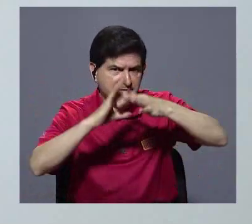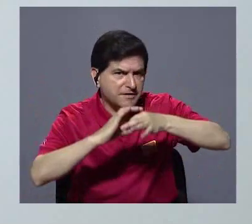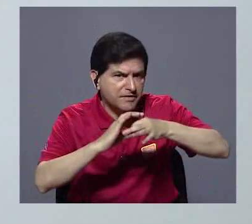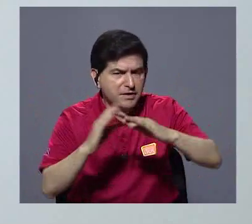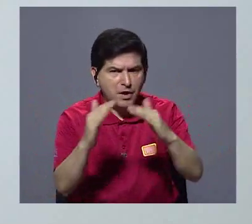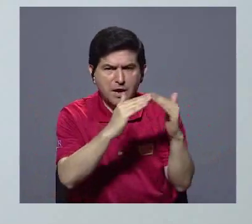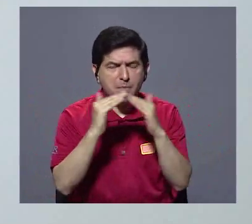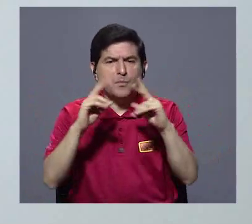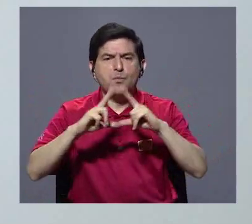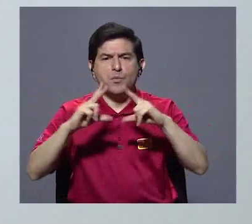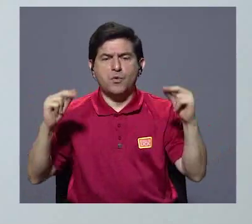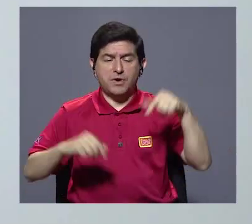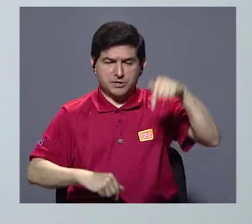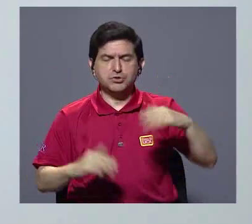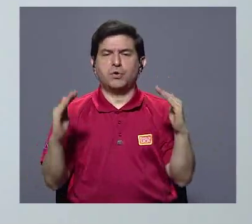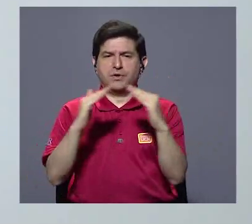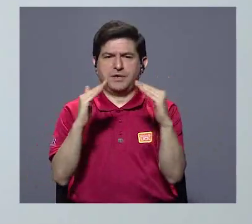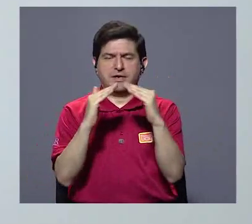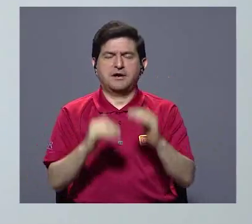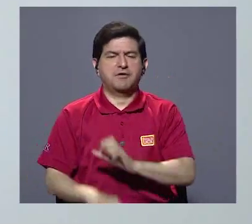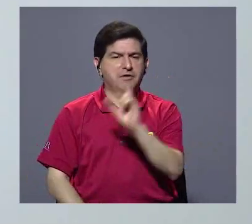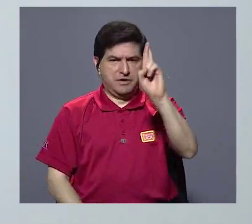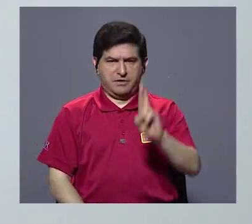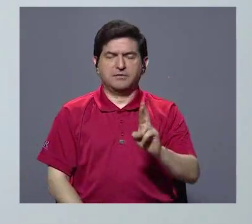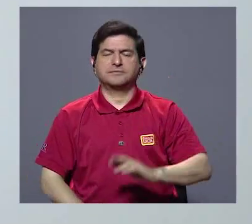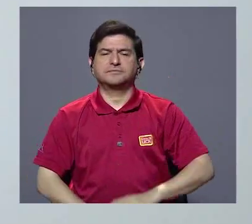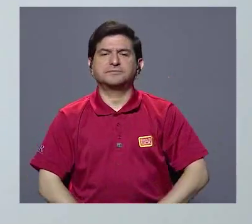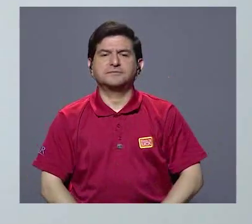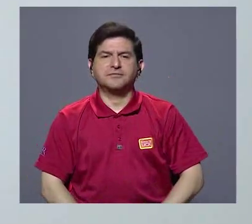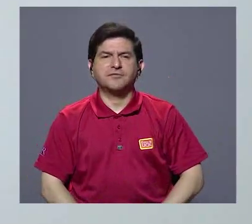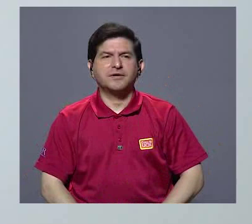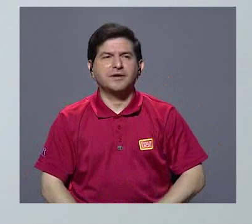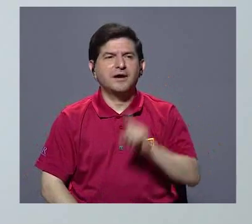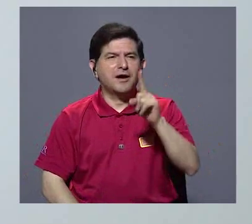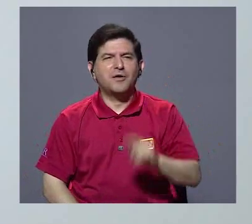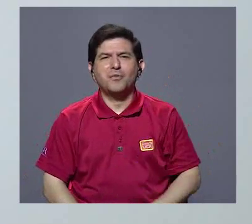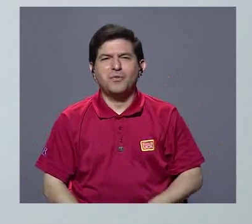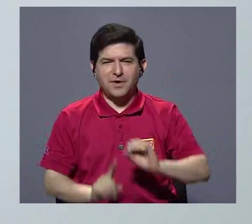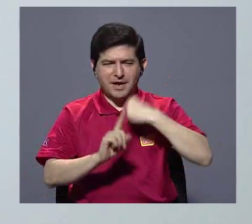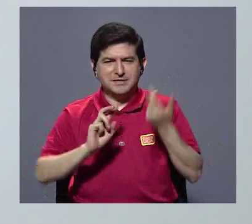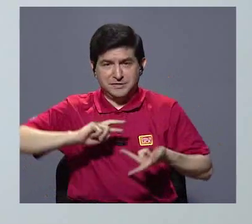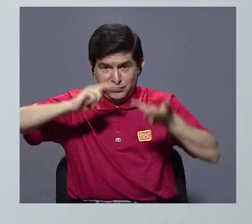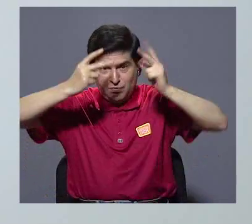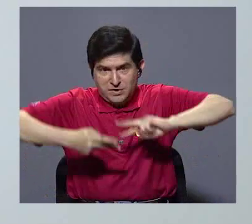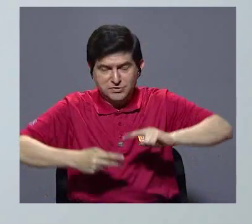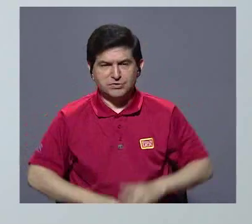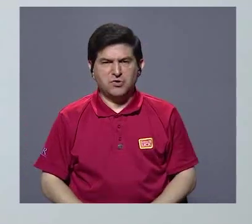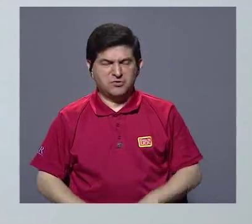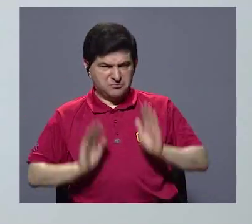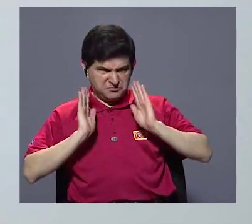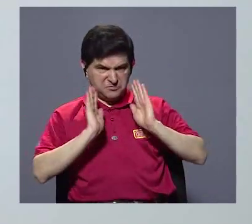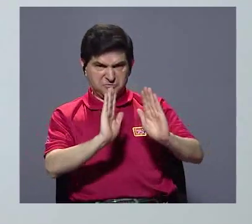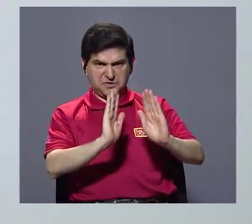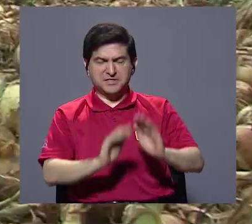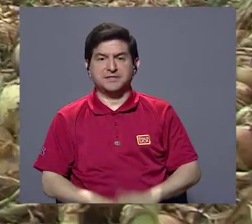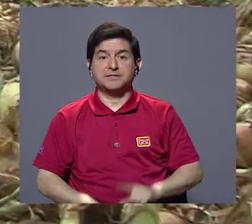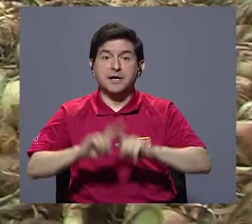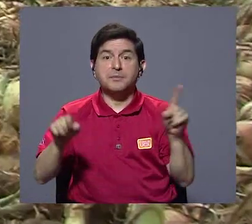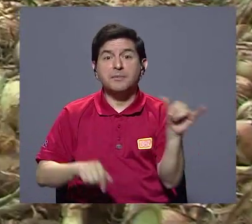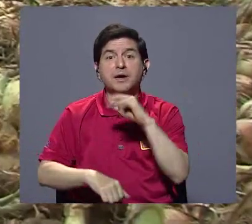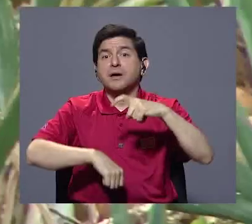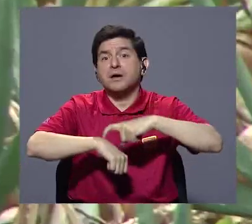con la población nicaragüense que vive acá con nosotros en Costa Rica, hay como una gran paradoja. Por un lado los rechazamos y por